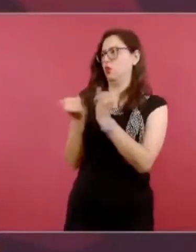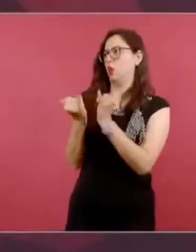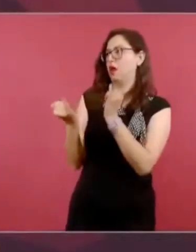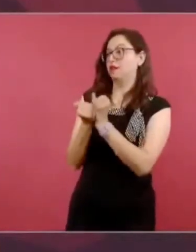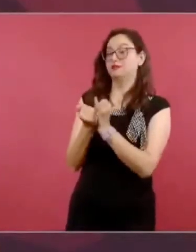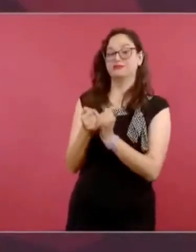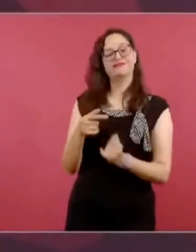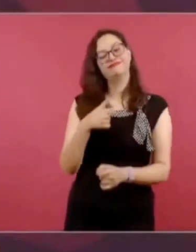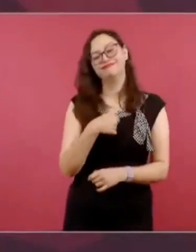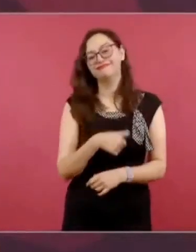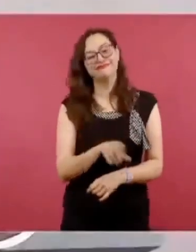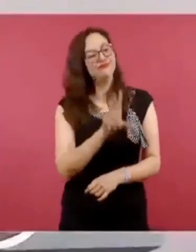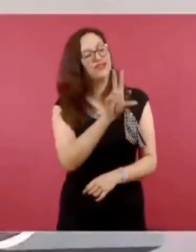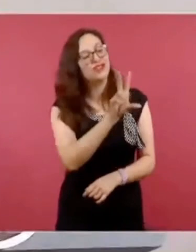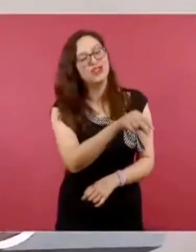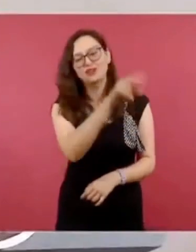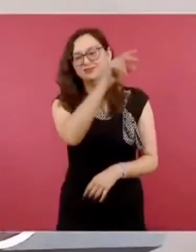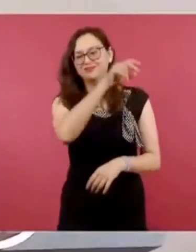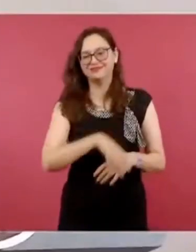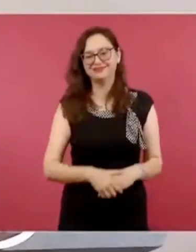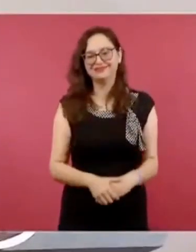no, fíjate que no